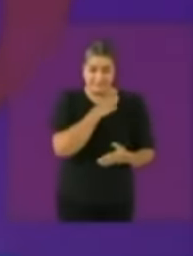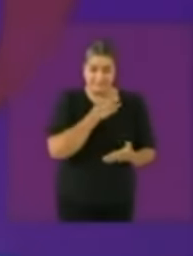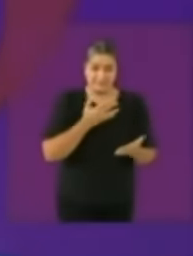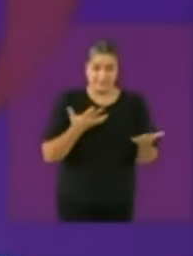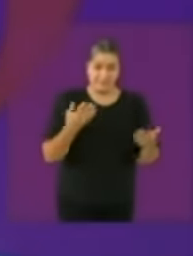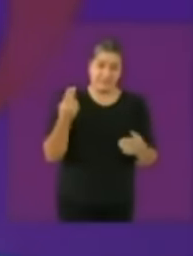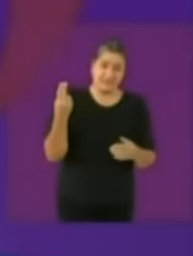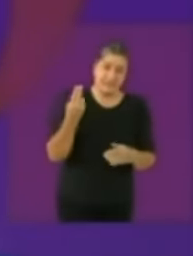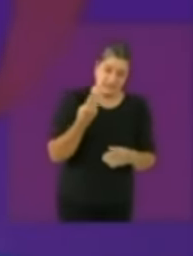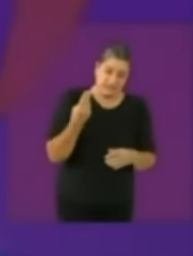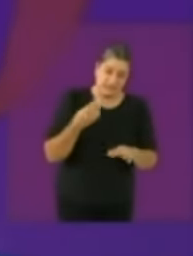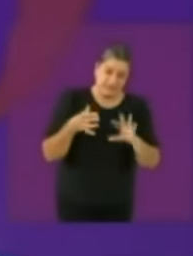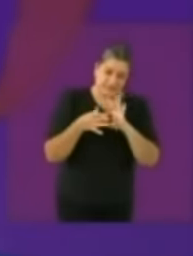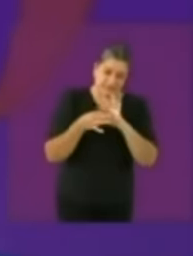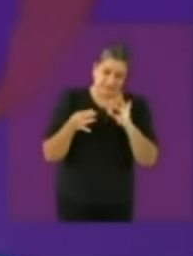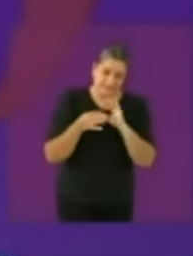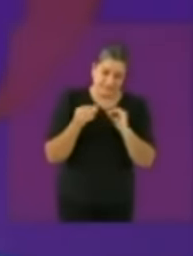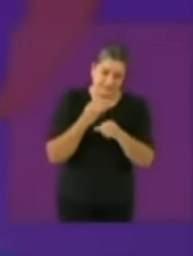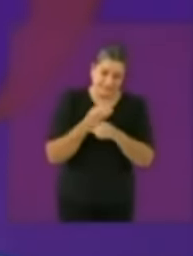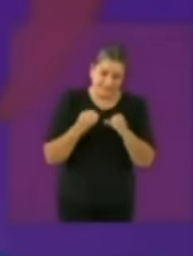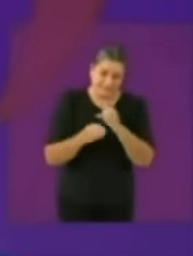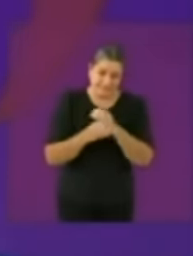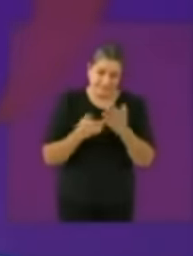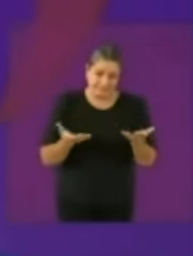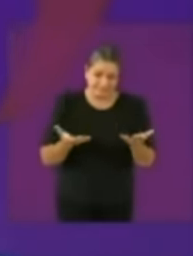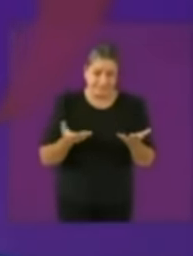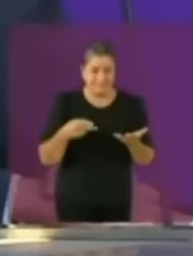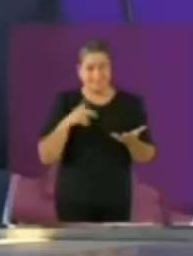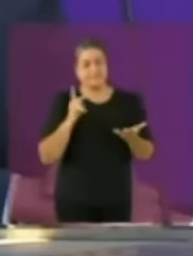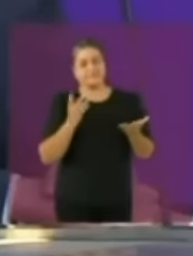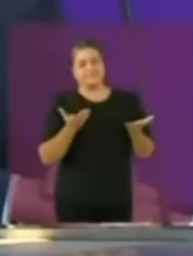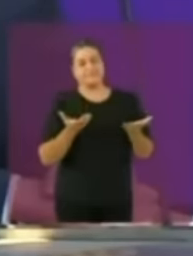rodea. En fin, me parece que se metió un autogol al final, y